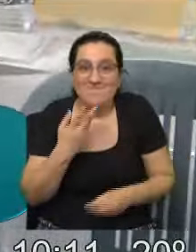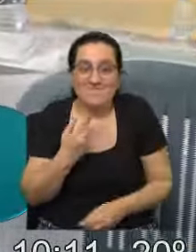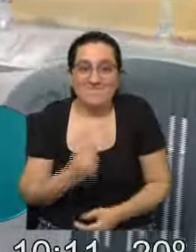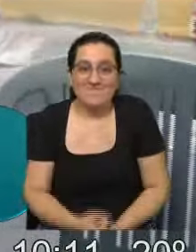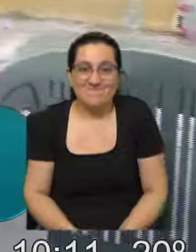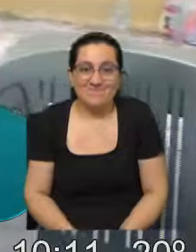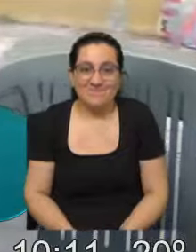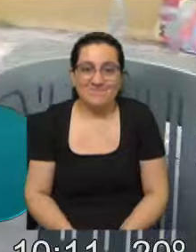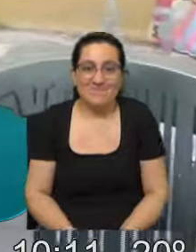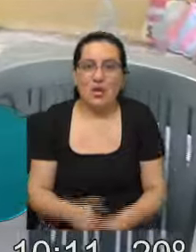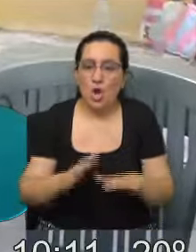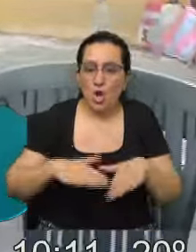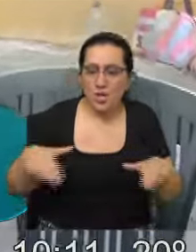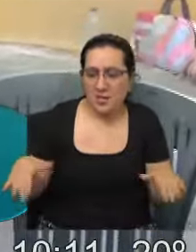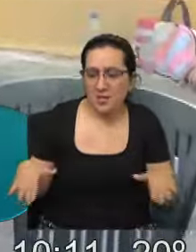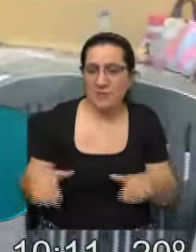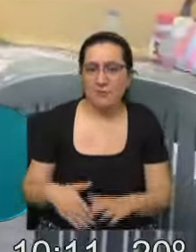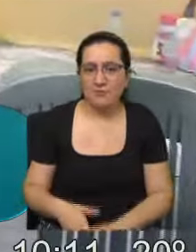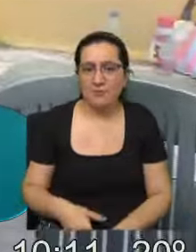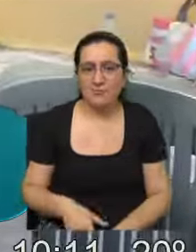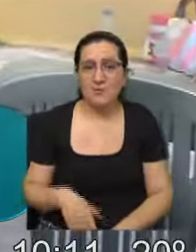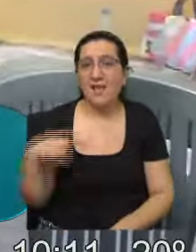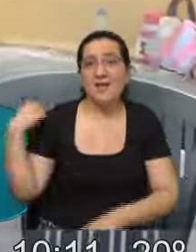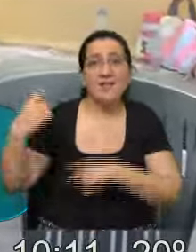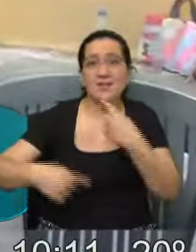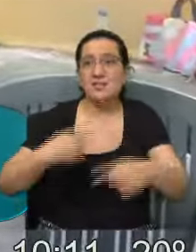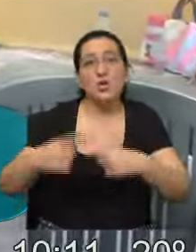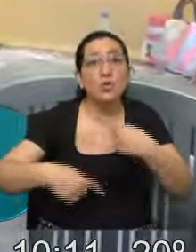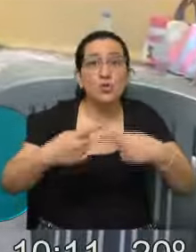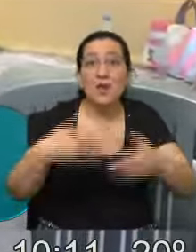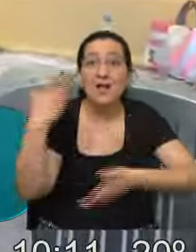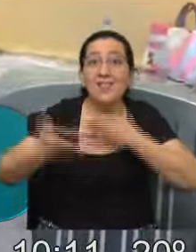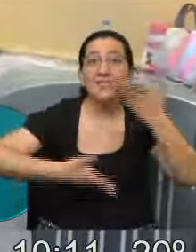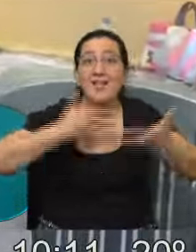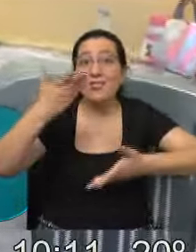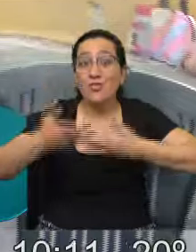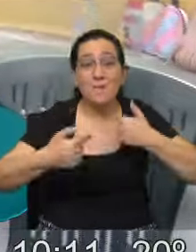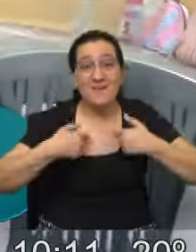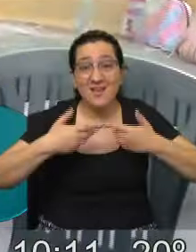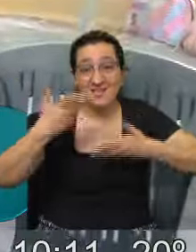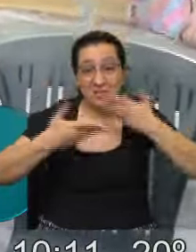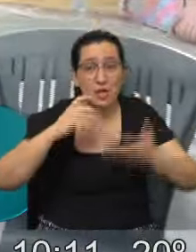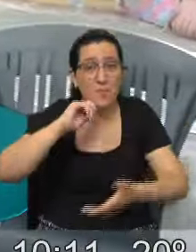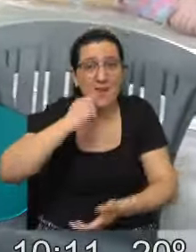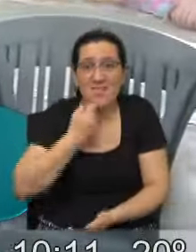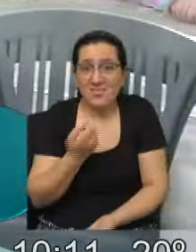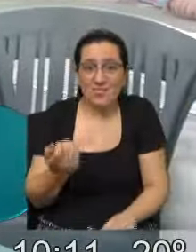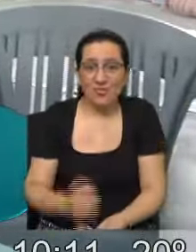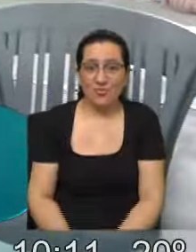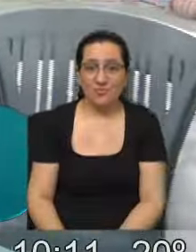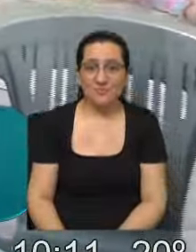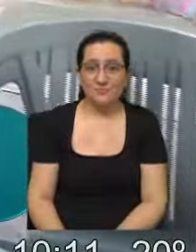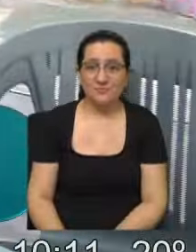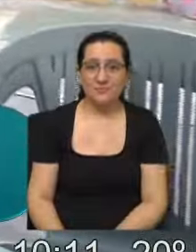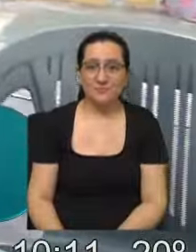mantener las generaciones siguen cantando la canción y es lo más lindo que pued pasar